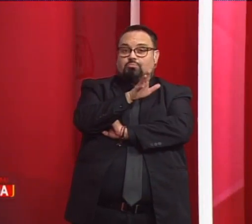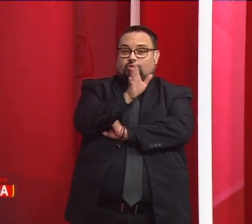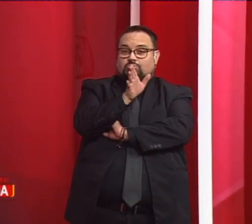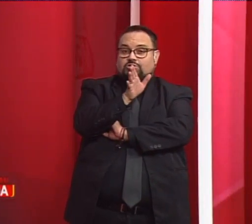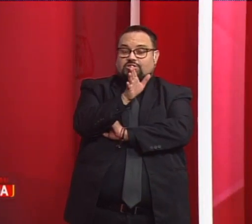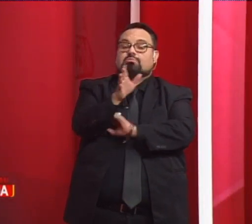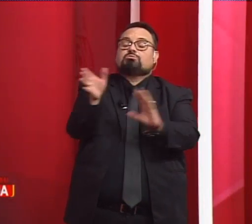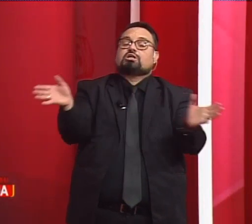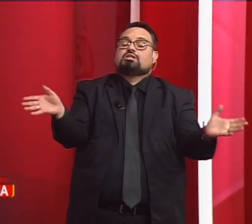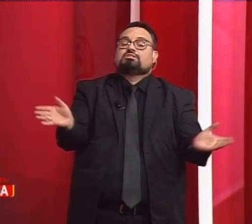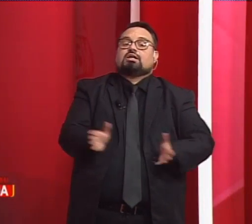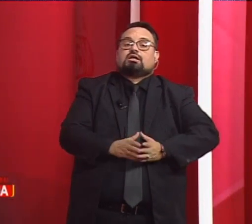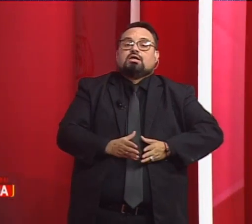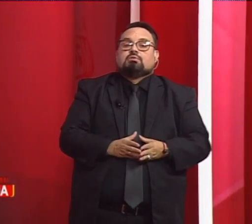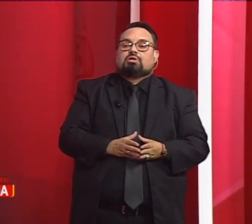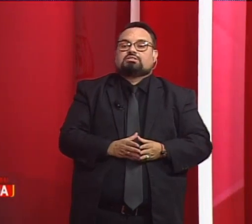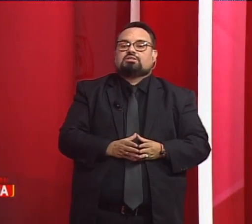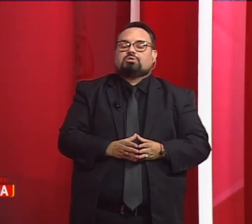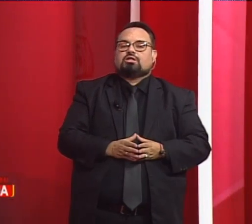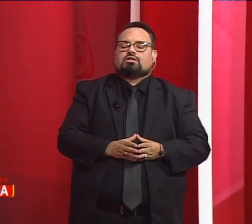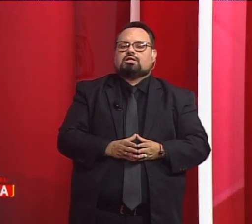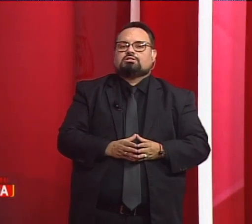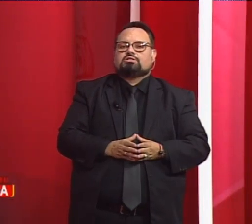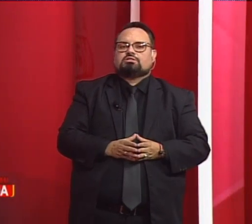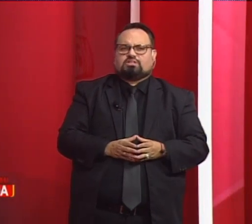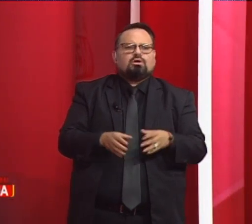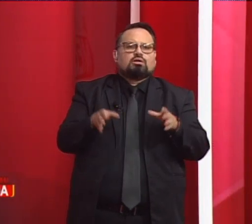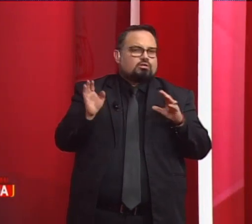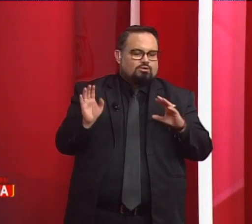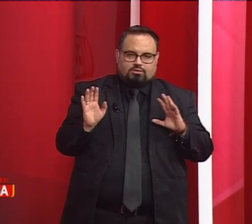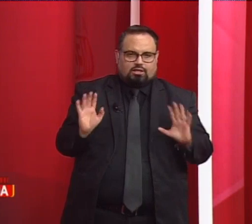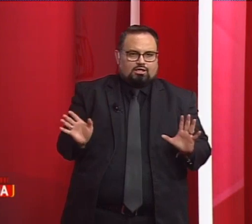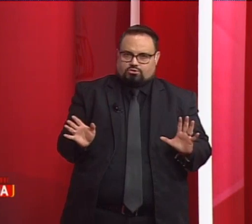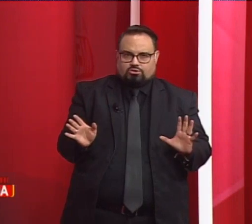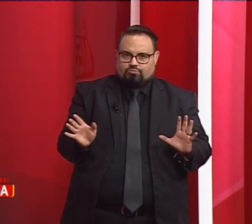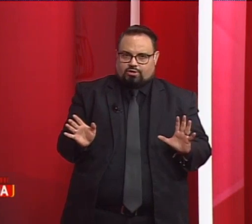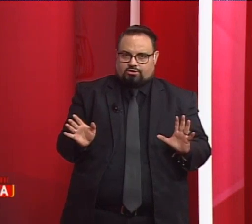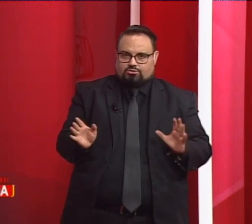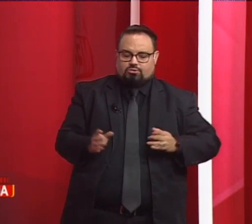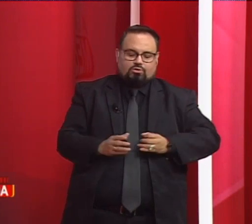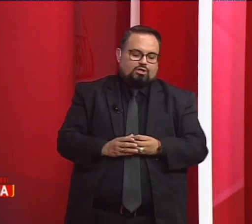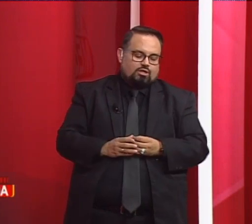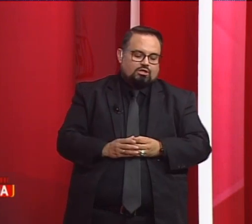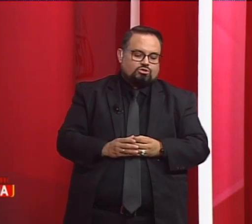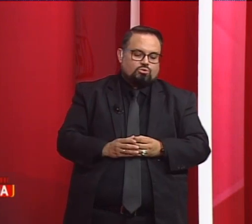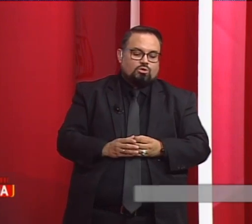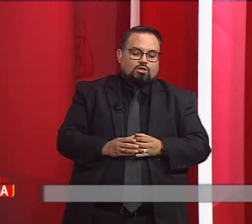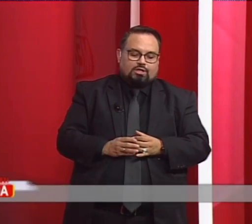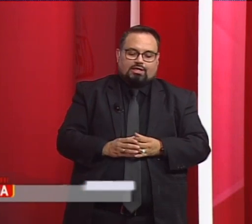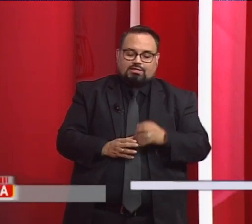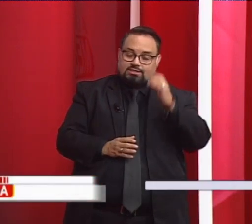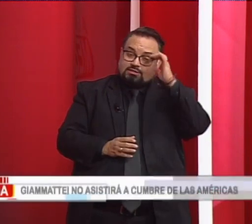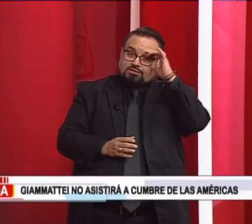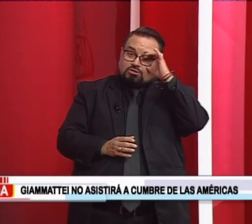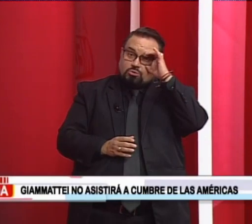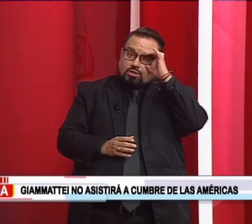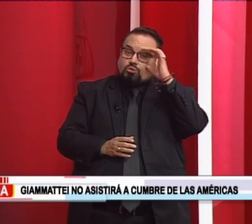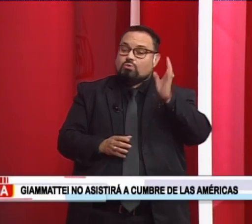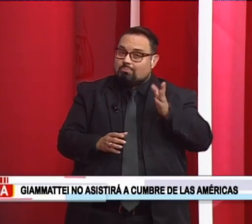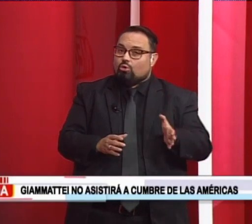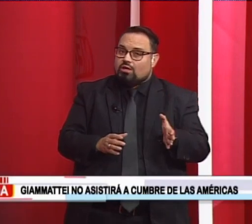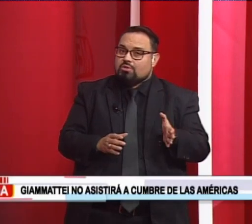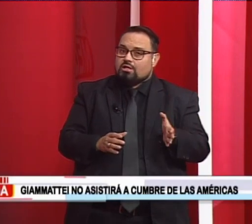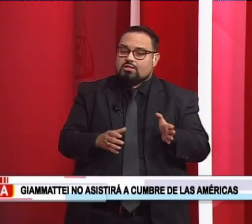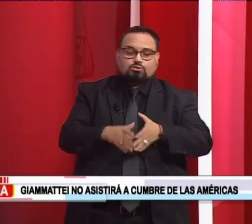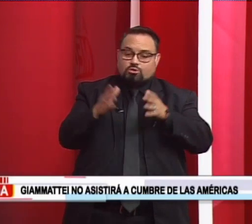Bueno, ¿qué le podemos decir? Vamos a iniciar precisamente el análisis de este tema. Declaraciones fuertes, ¿no? El hecho de que aquí se está surgiendo